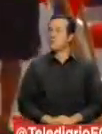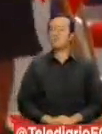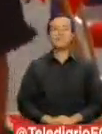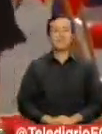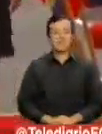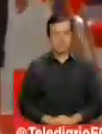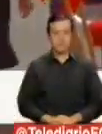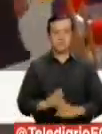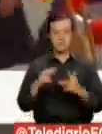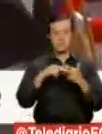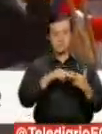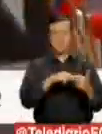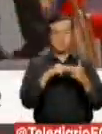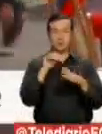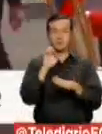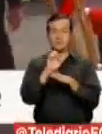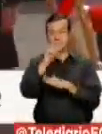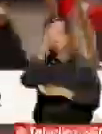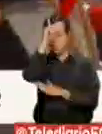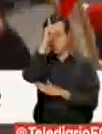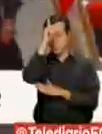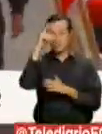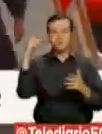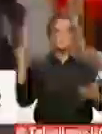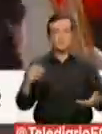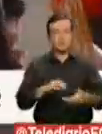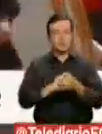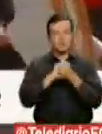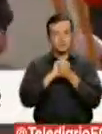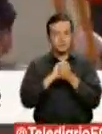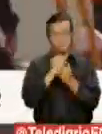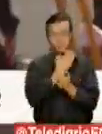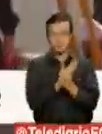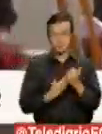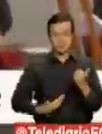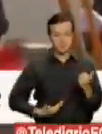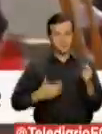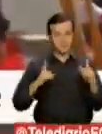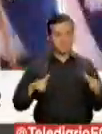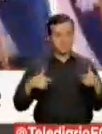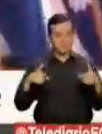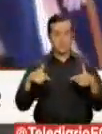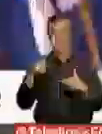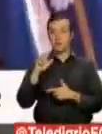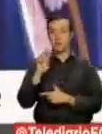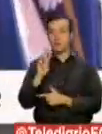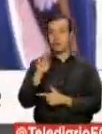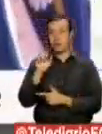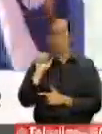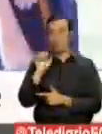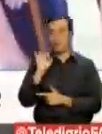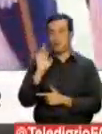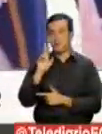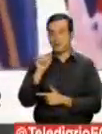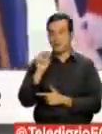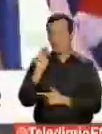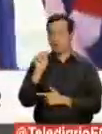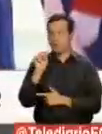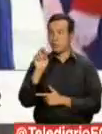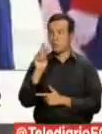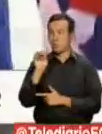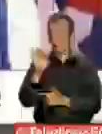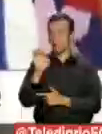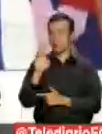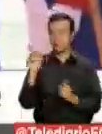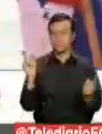La relación bilateral entre Ecuador y Alemania se consolida. Los presidentes Lenín Moreno y Frank-Walter Steinmeier mantuvieron una reunión en el